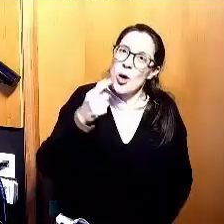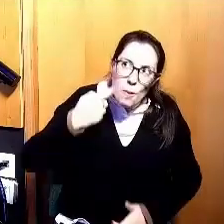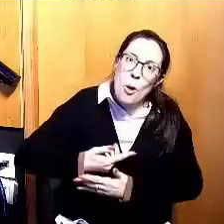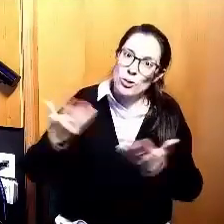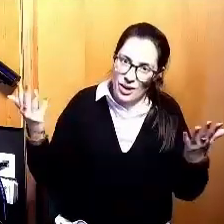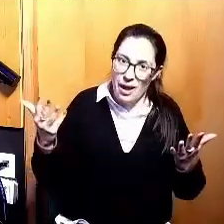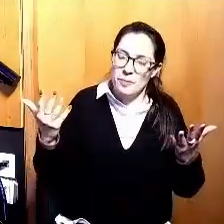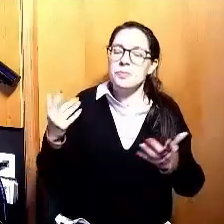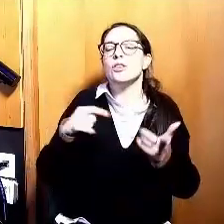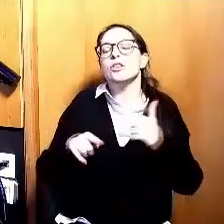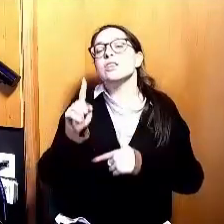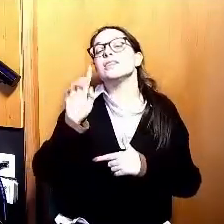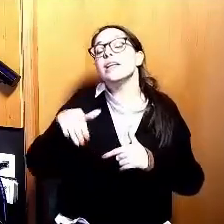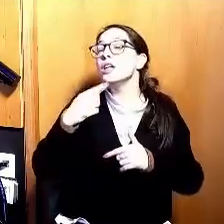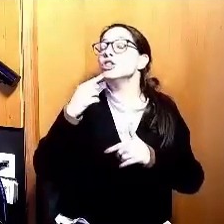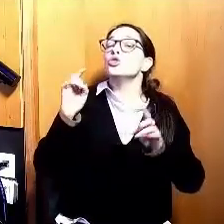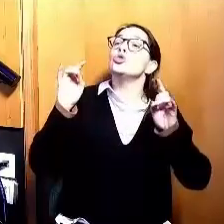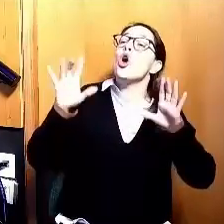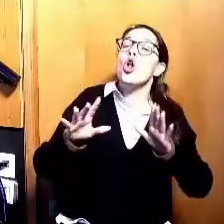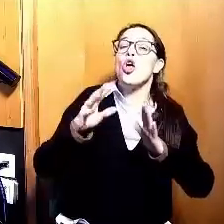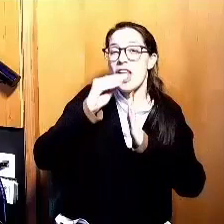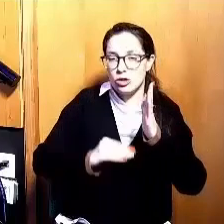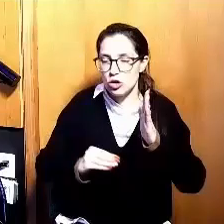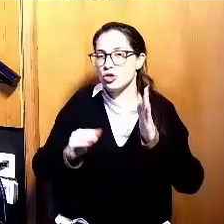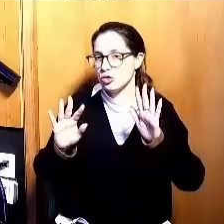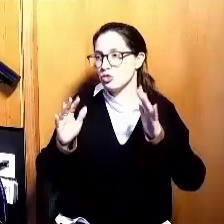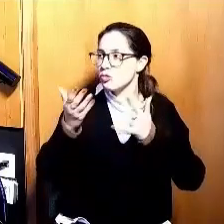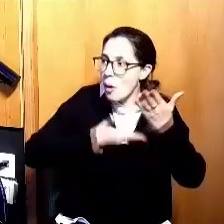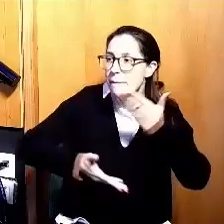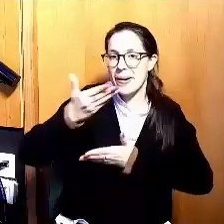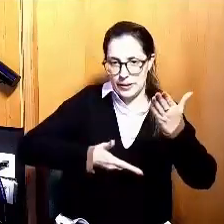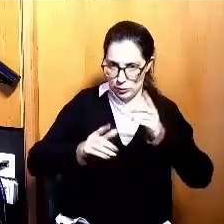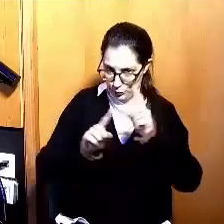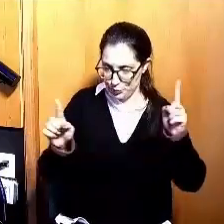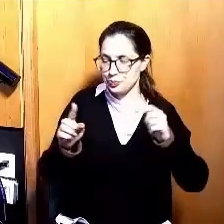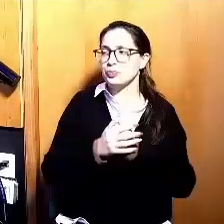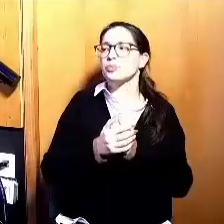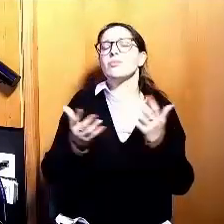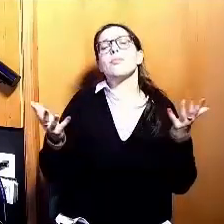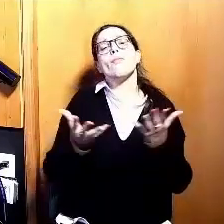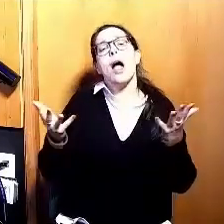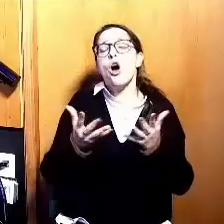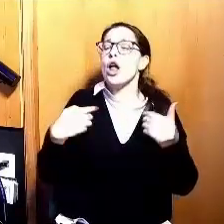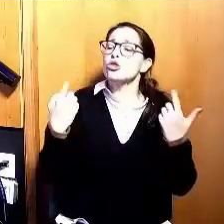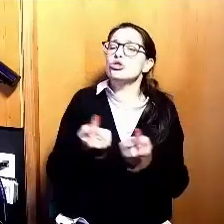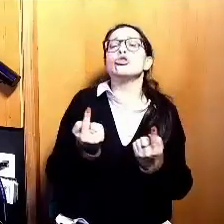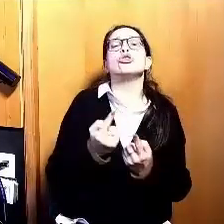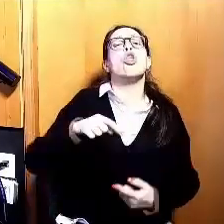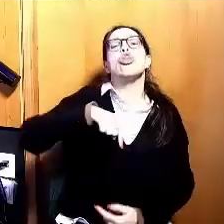del contexto de la agenda de datos abiertos. ¿Dónde estamos ahora? Creo